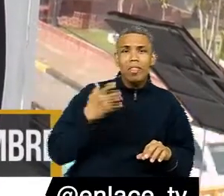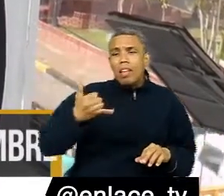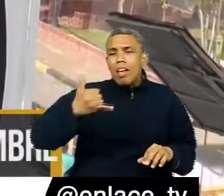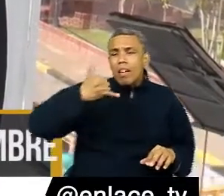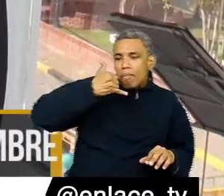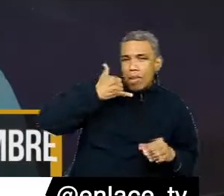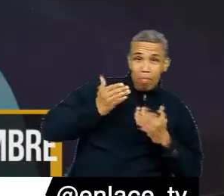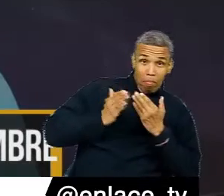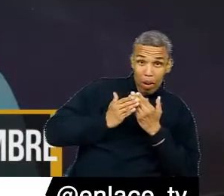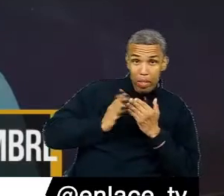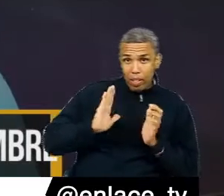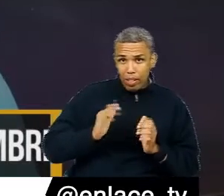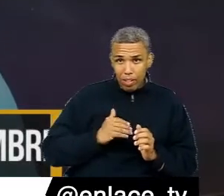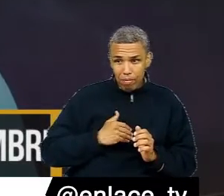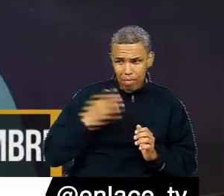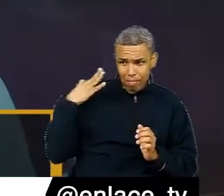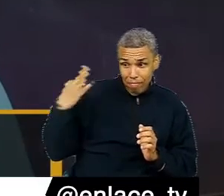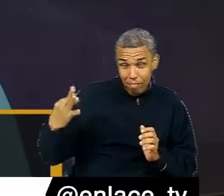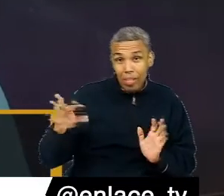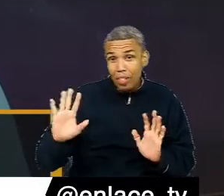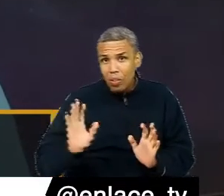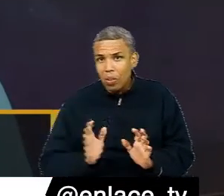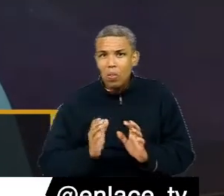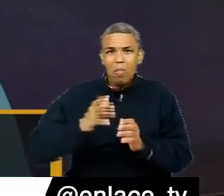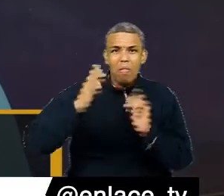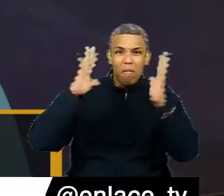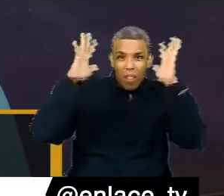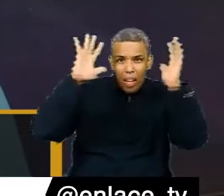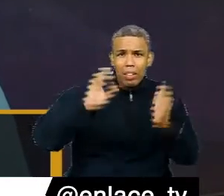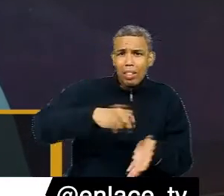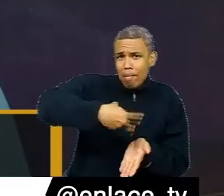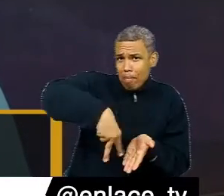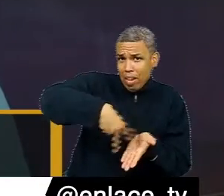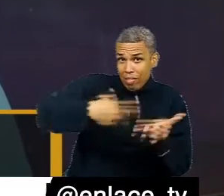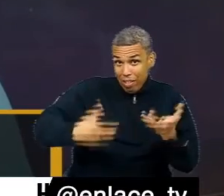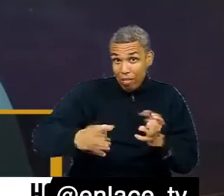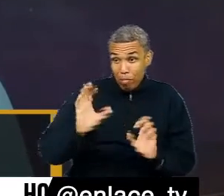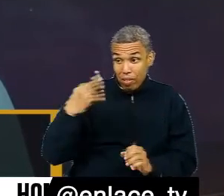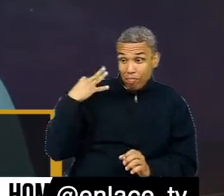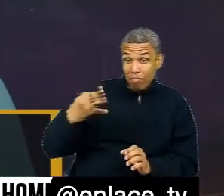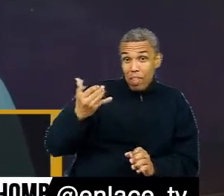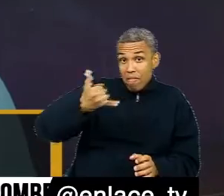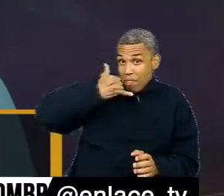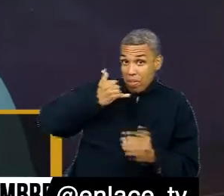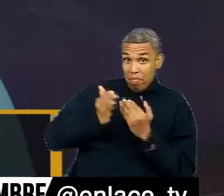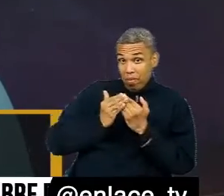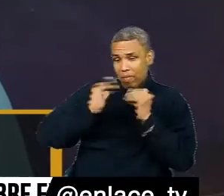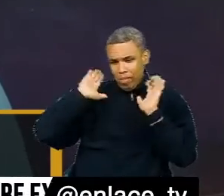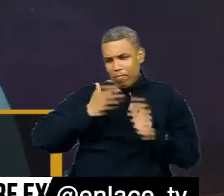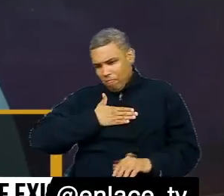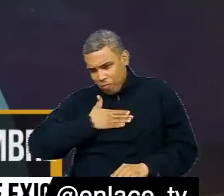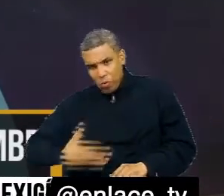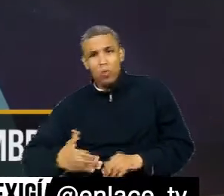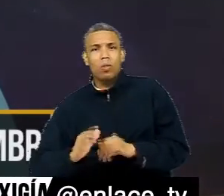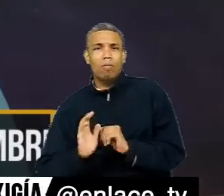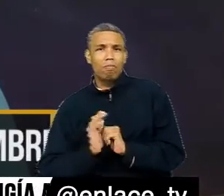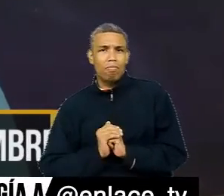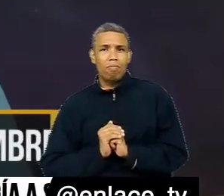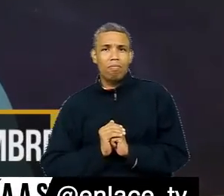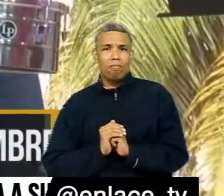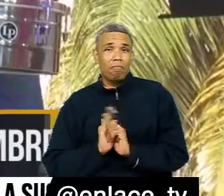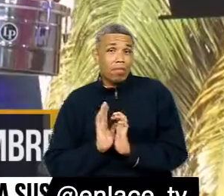bandas, y entre esas nosotros ofrecerle nuestros servicios. Ojalá cuenten con nuestros servicios como se hacen todas las otras ciudades, primero lo de